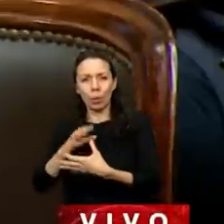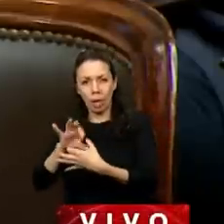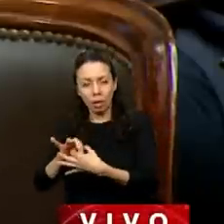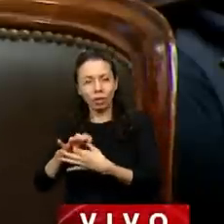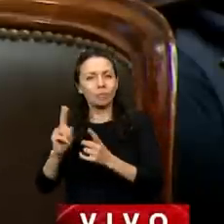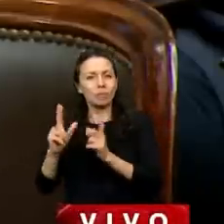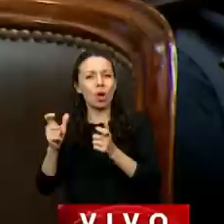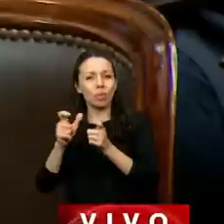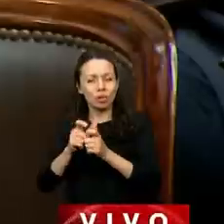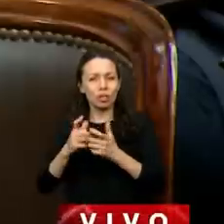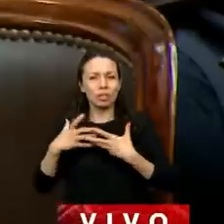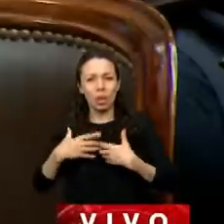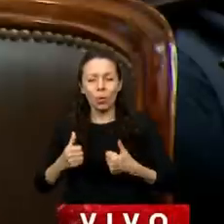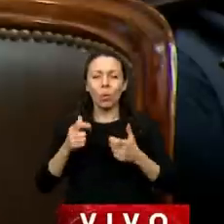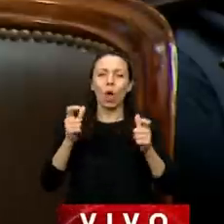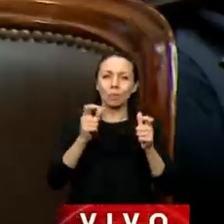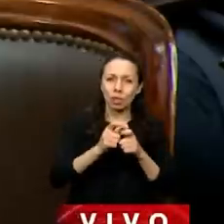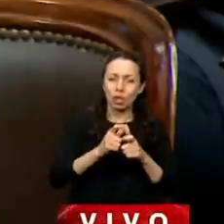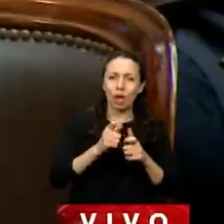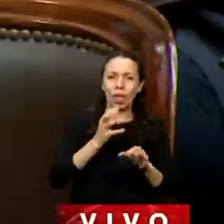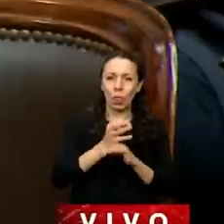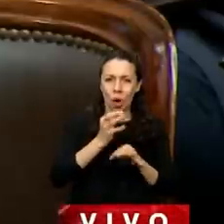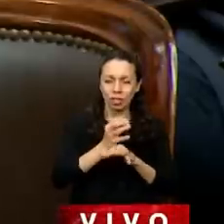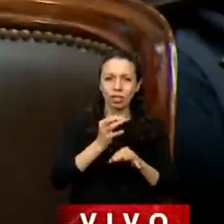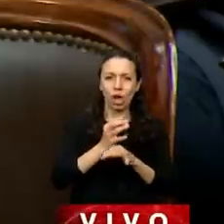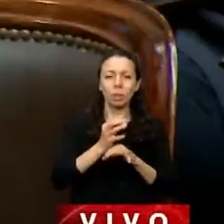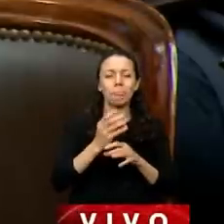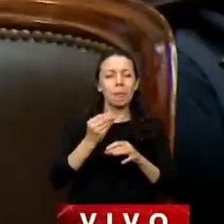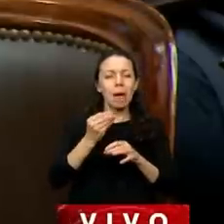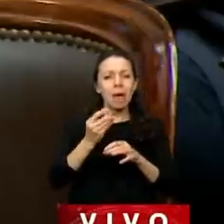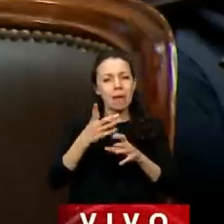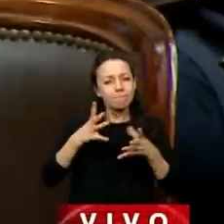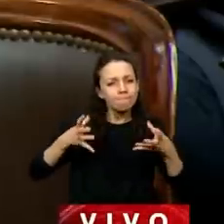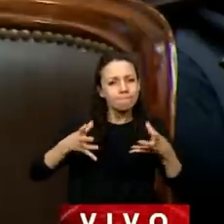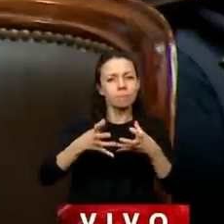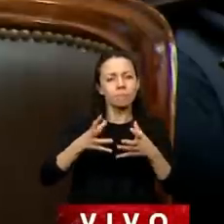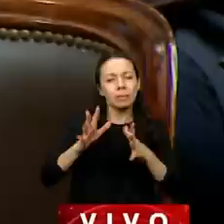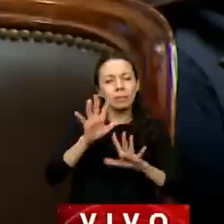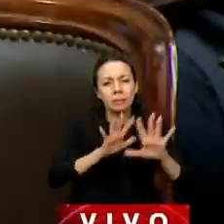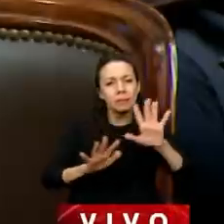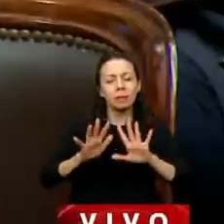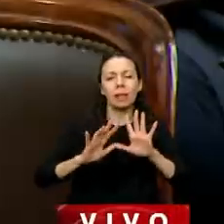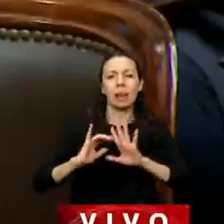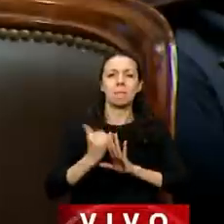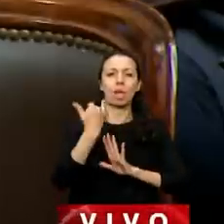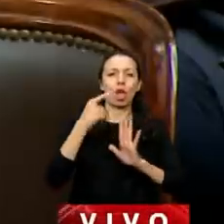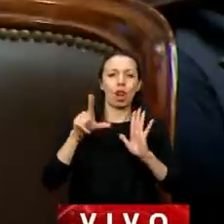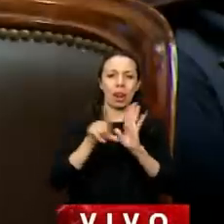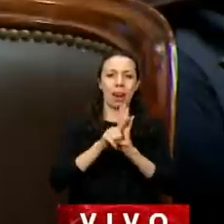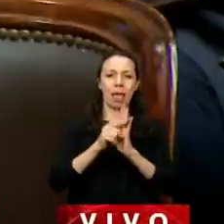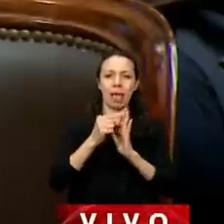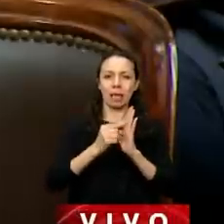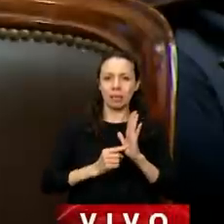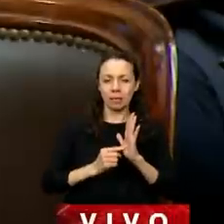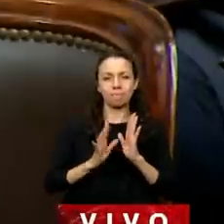la Comisión de Educación para tratar de llegar a la mejor ley que podamos acordar a partir del